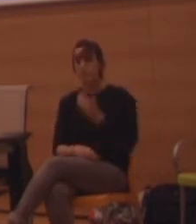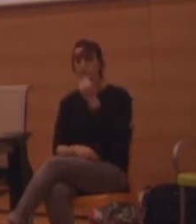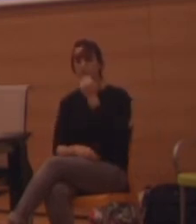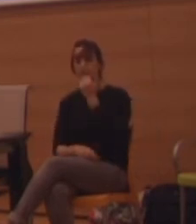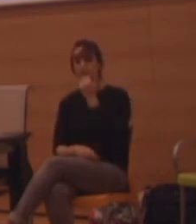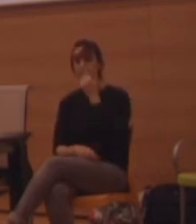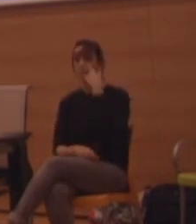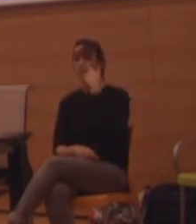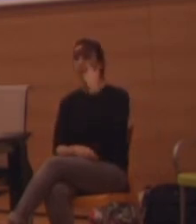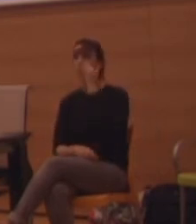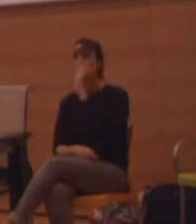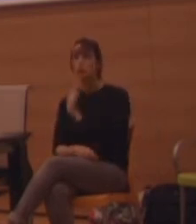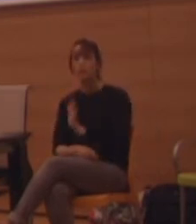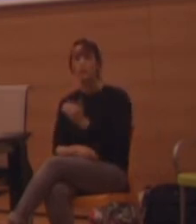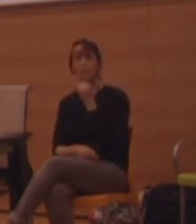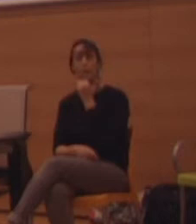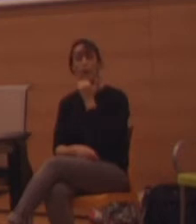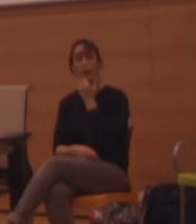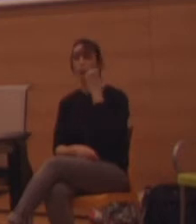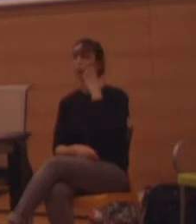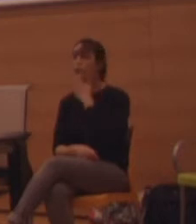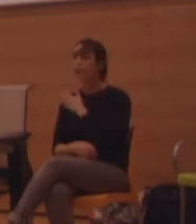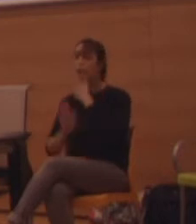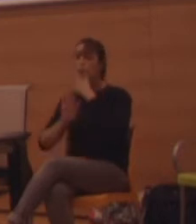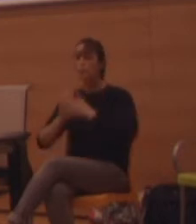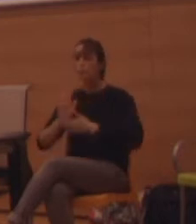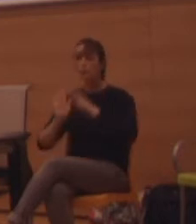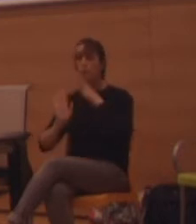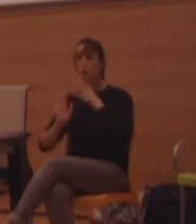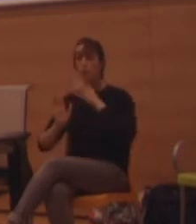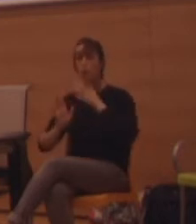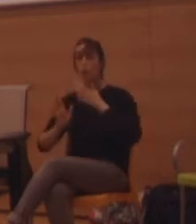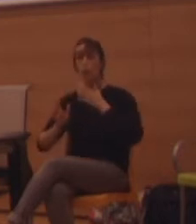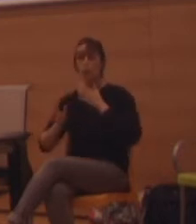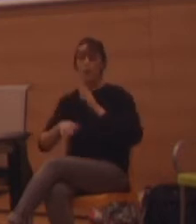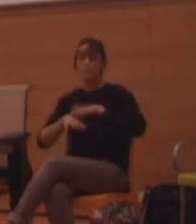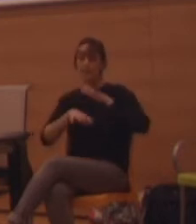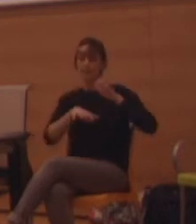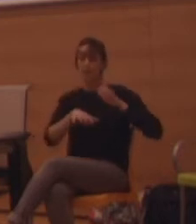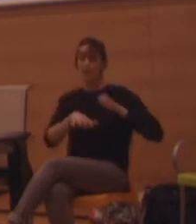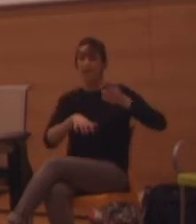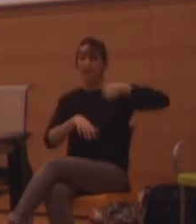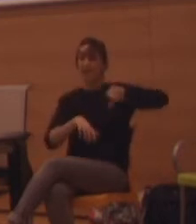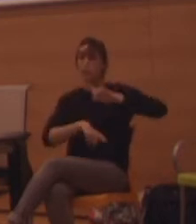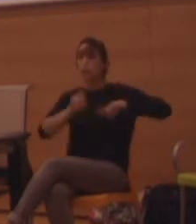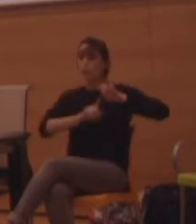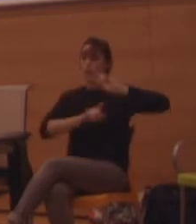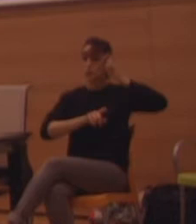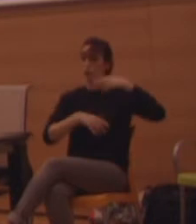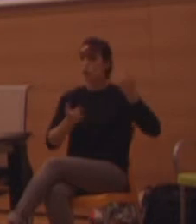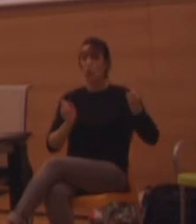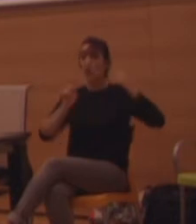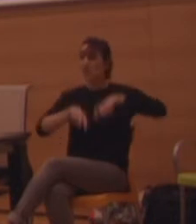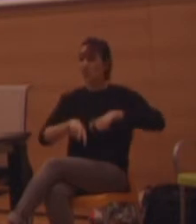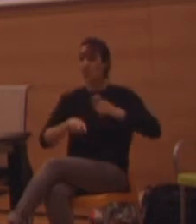un absceso plantar, mismamente, como la mayoría de los abscesos los pacientes son neuropáticos, podemos abordarles nosotros, ya digo, a veces en la consulta, si